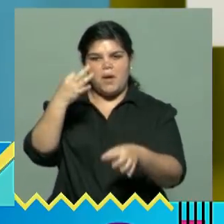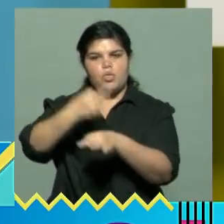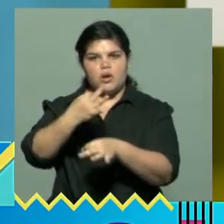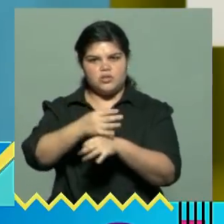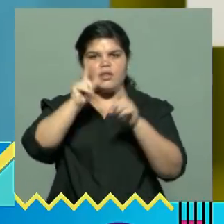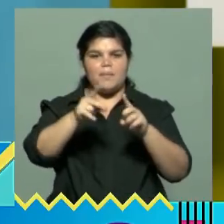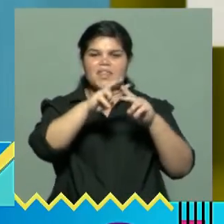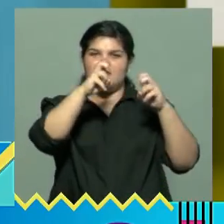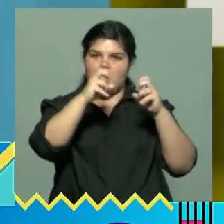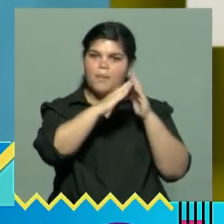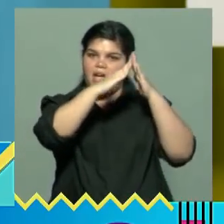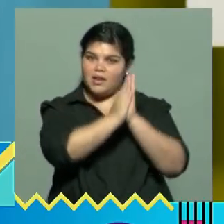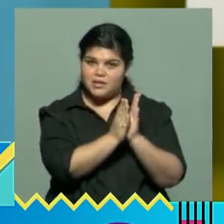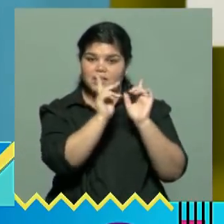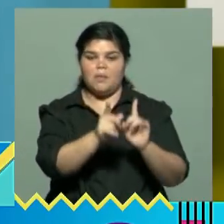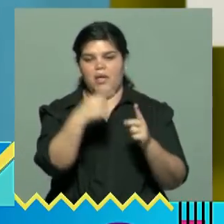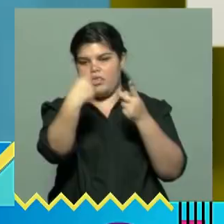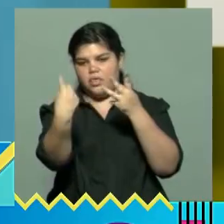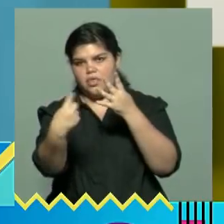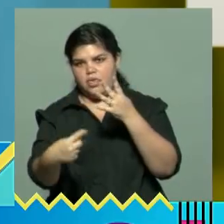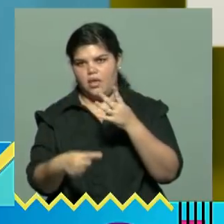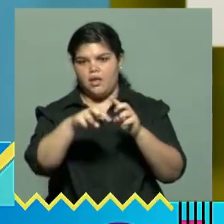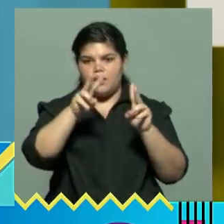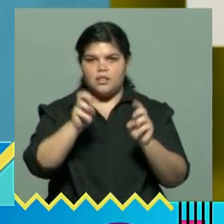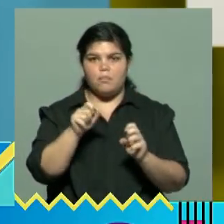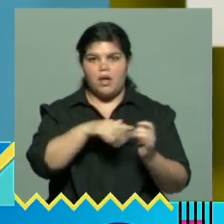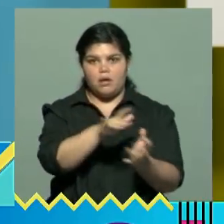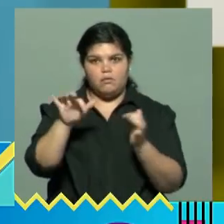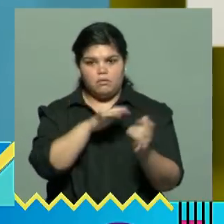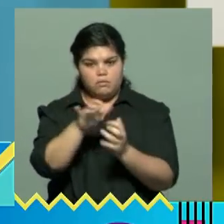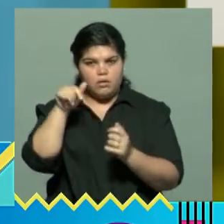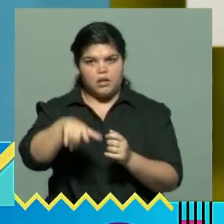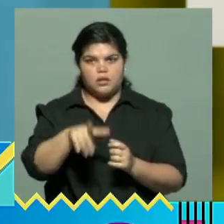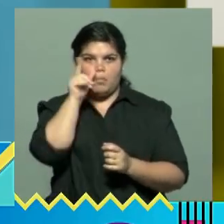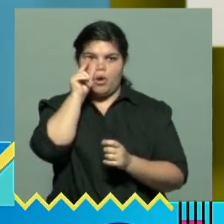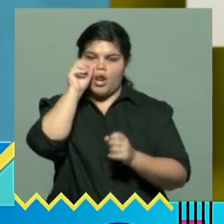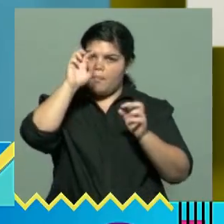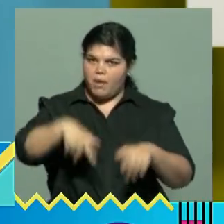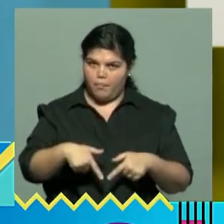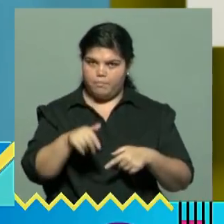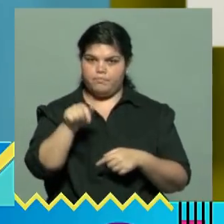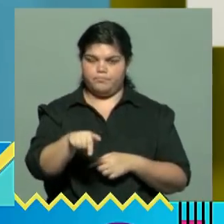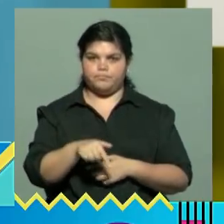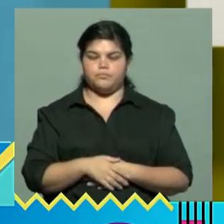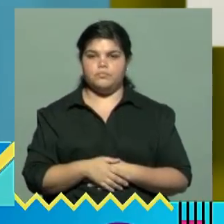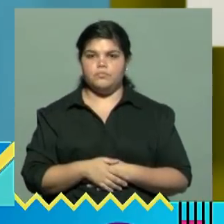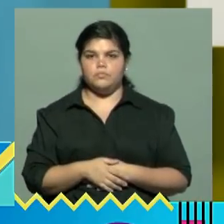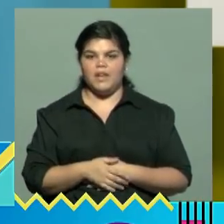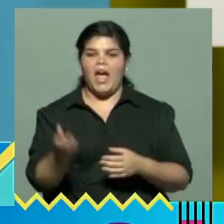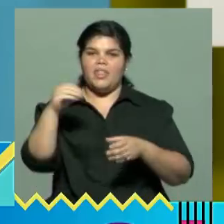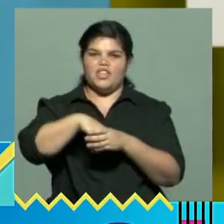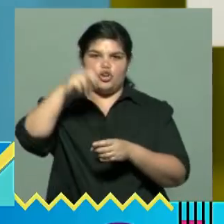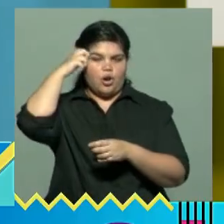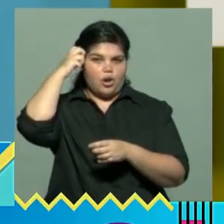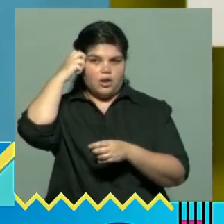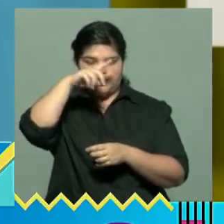seguramente también confluyen otros intereses en esta discusión que hoy se abre también como política, ¿sí? Dentro de un Congreso Nacional,